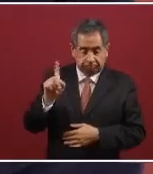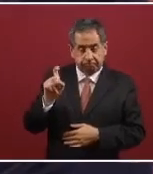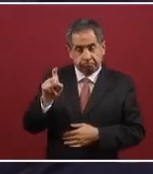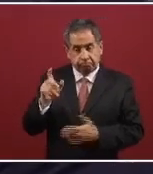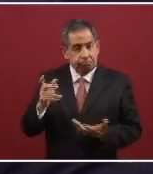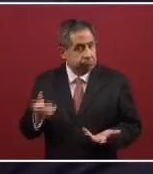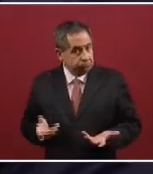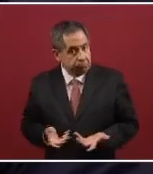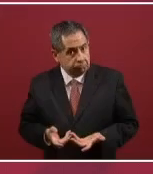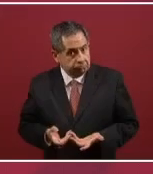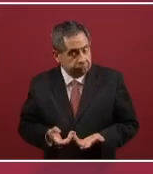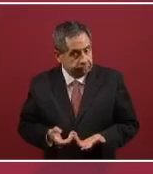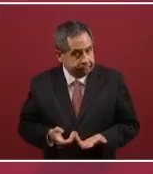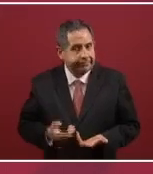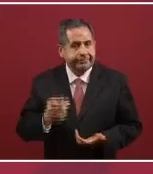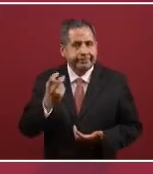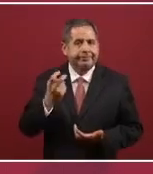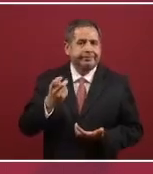Entonces, no quiere decir